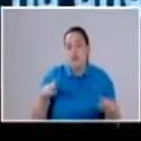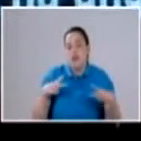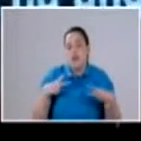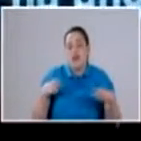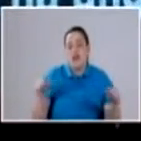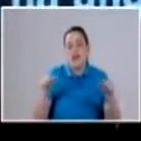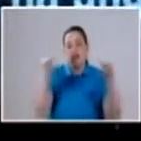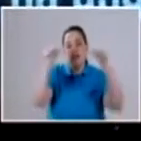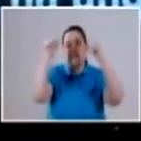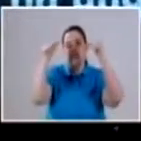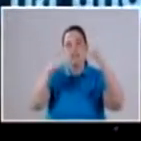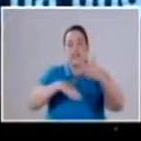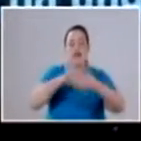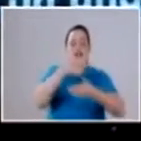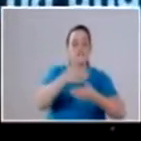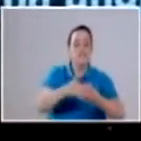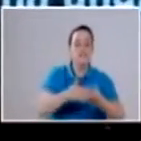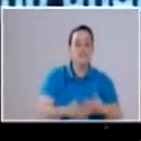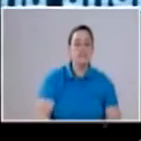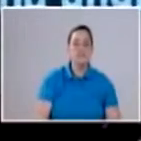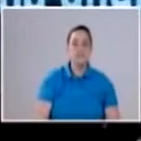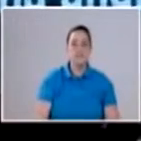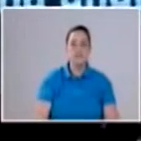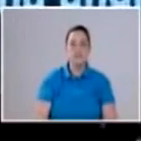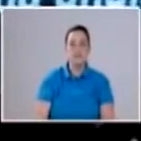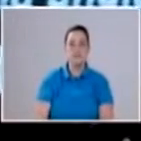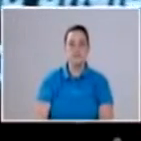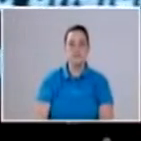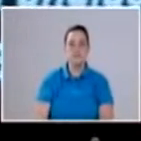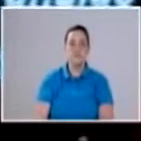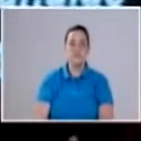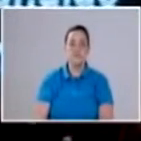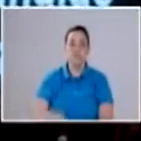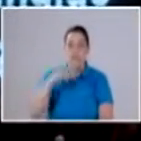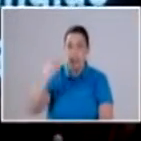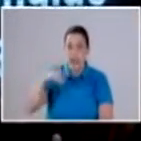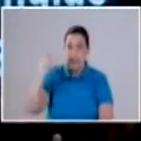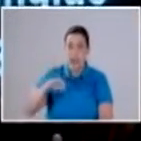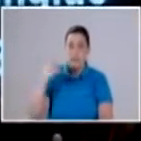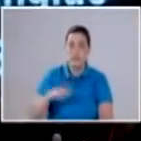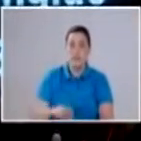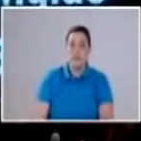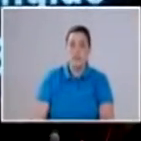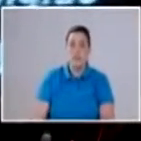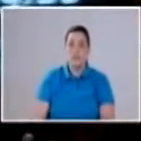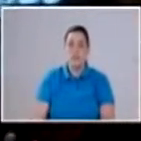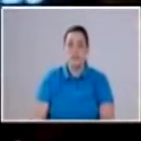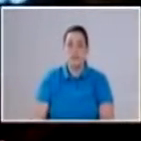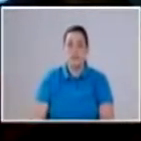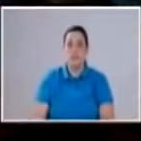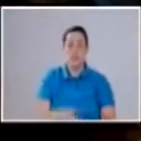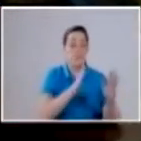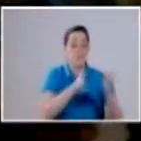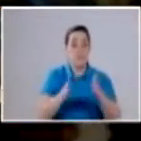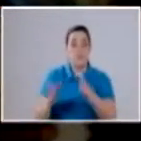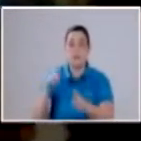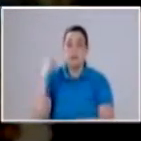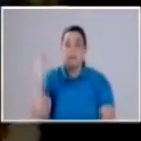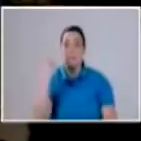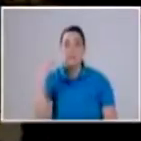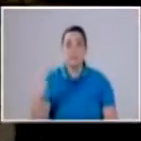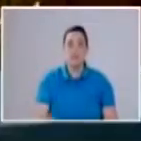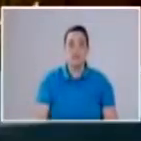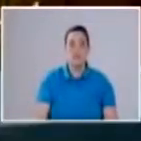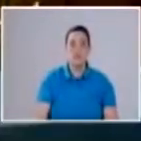solo al frente, pues, llamados al frente. Y rápido se organizan todos, dejen una fila